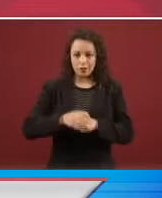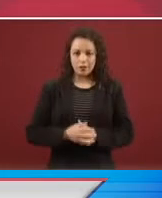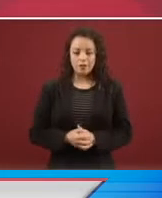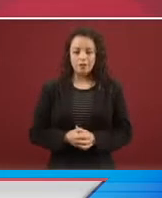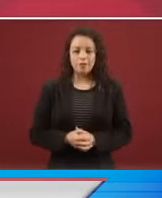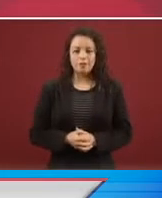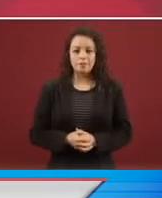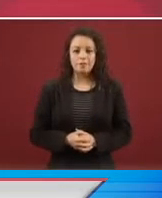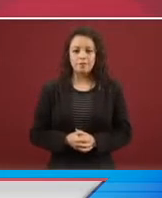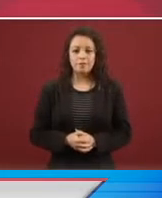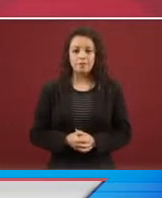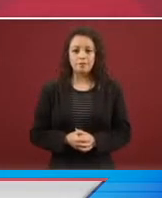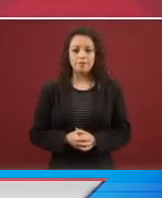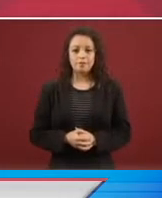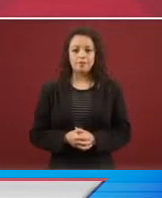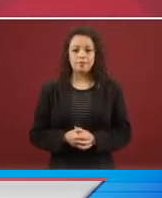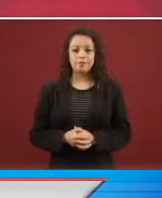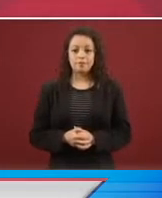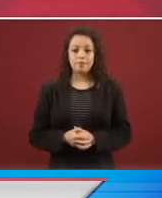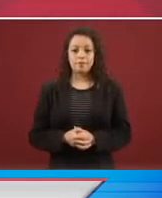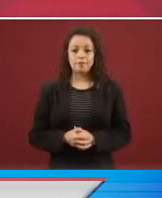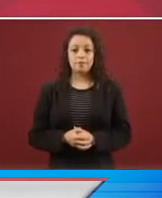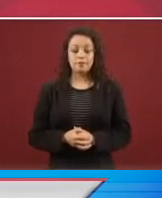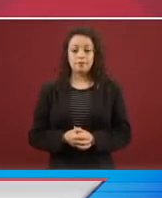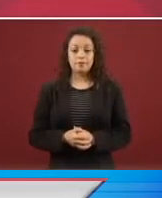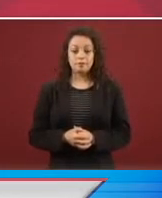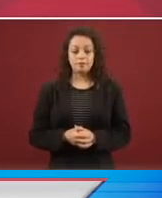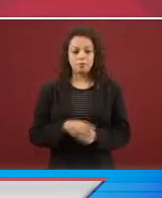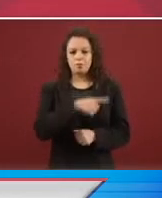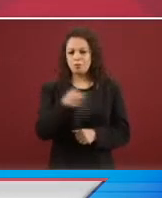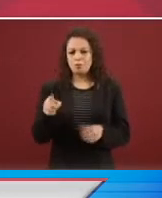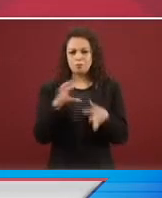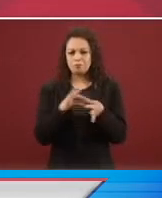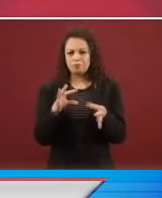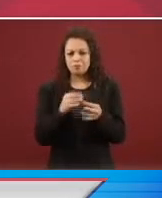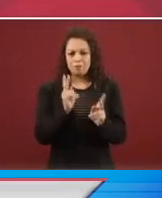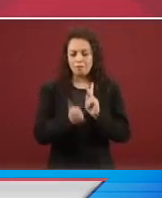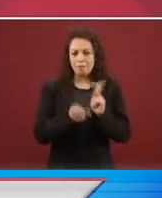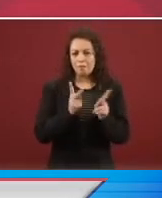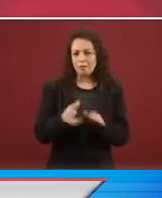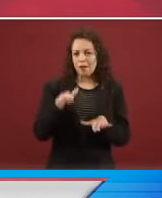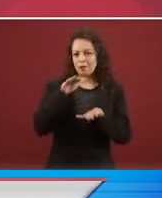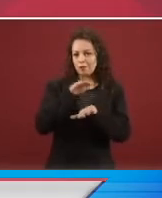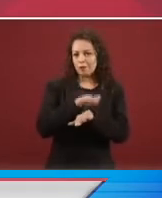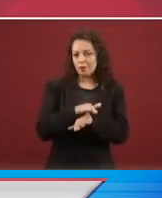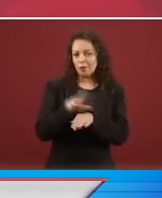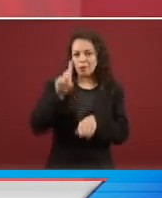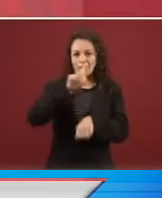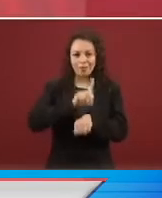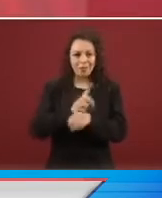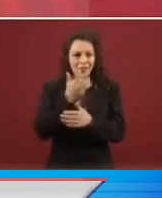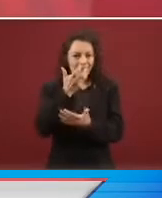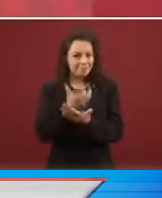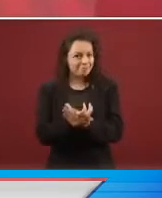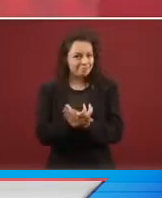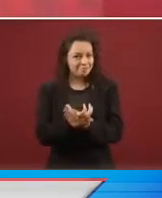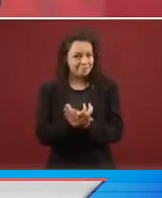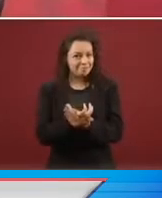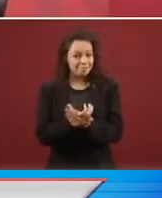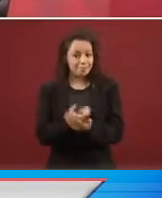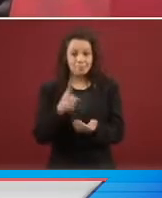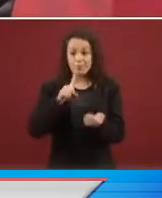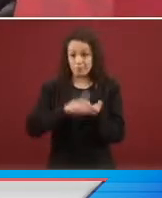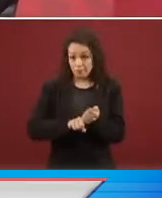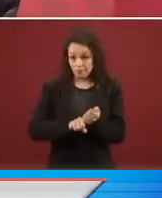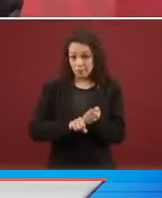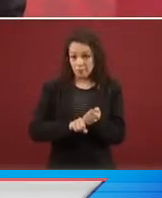escuelas rurales, que son las que han estado más olvidadas. El programa, con el apoyo de la comunidad, permitirá reactivar y mejorar las instalaciones de las escuelas